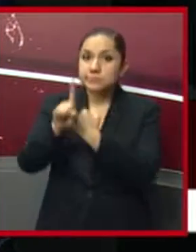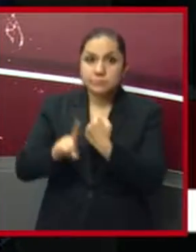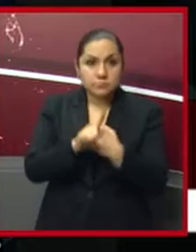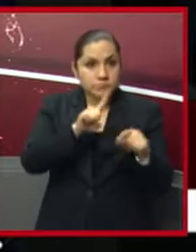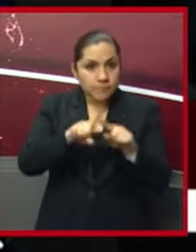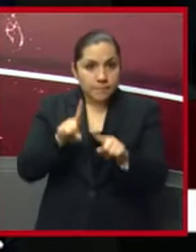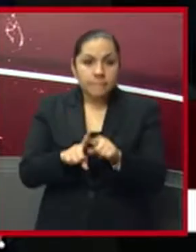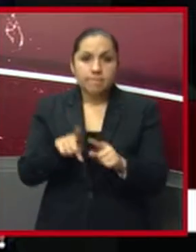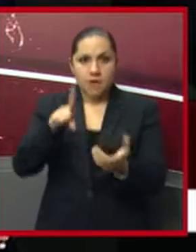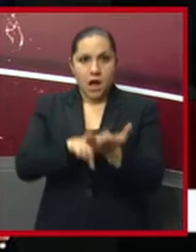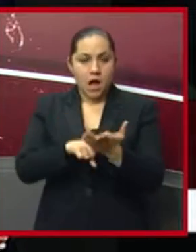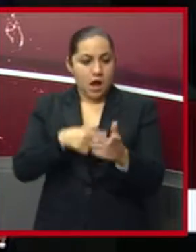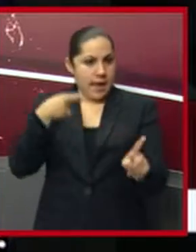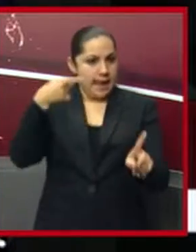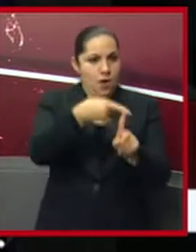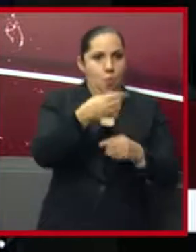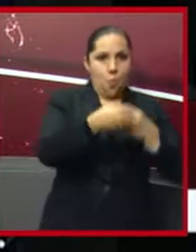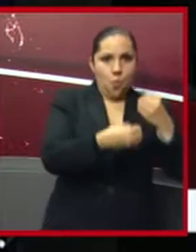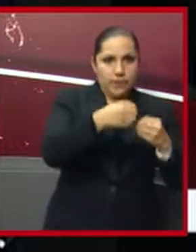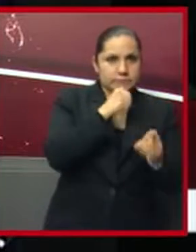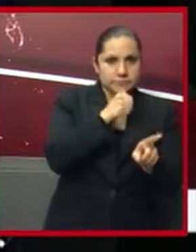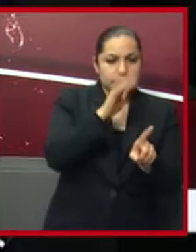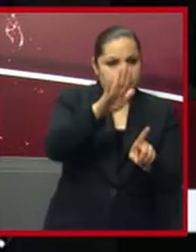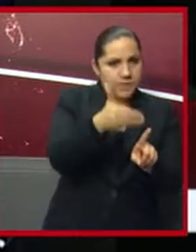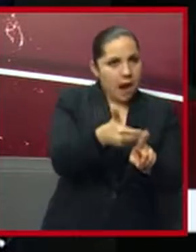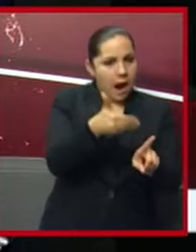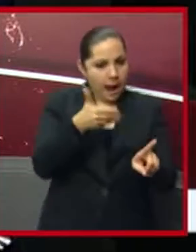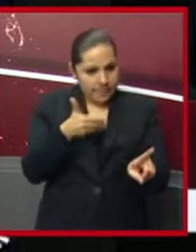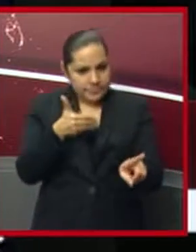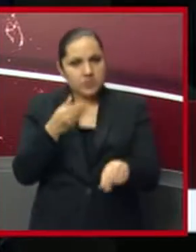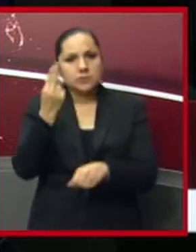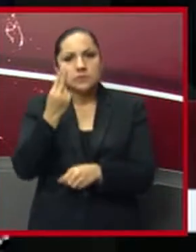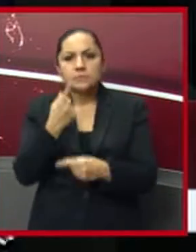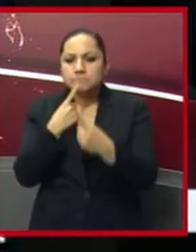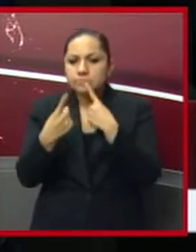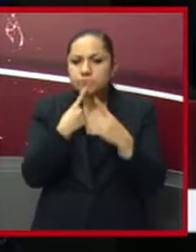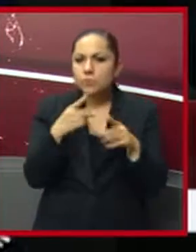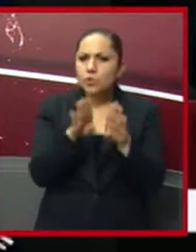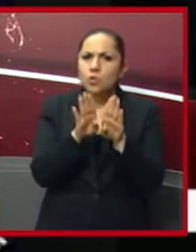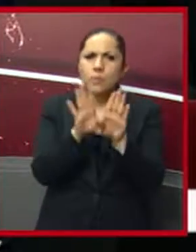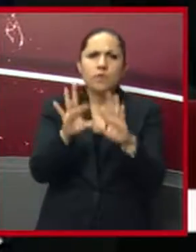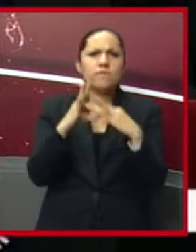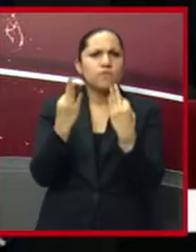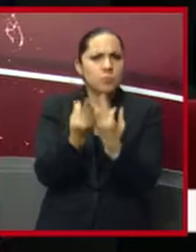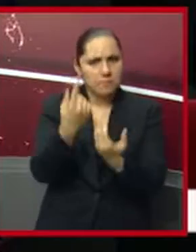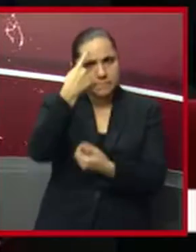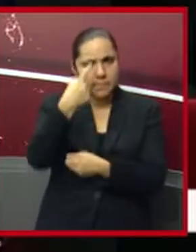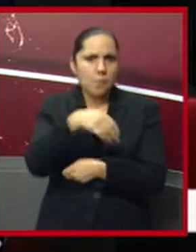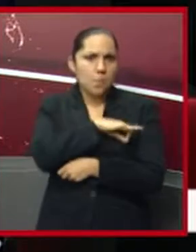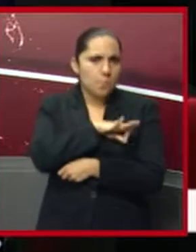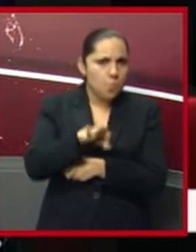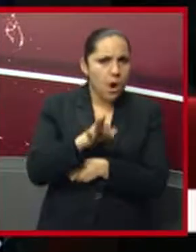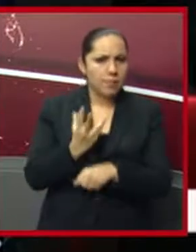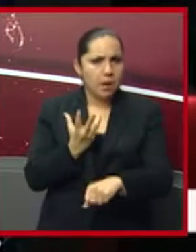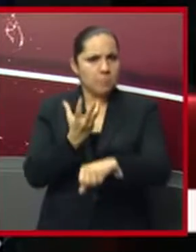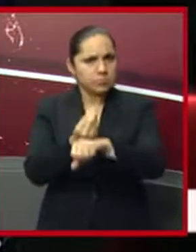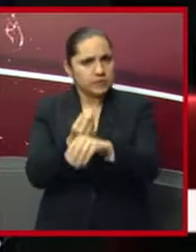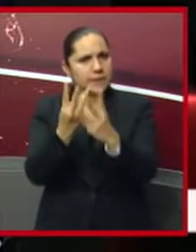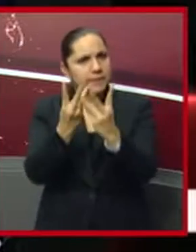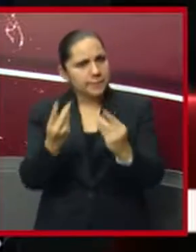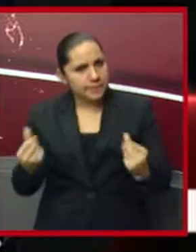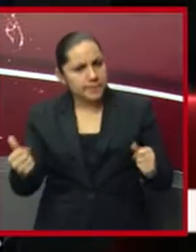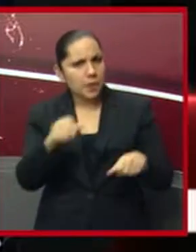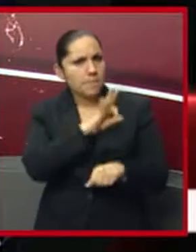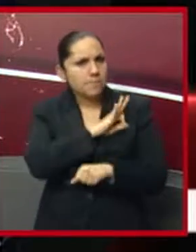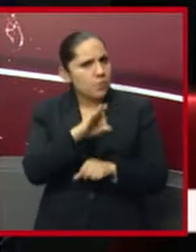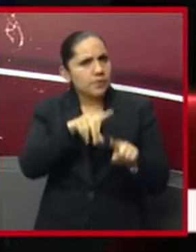ponerle al ciudadano en sus manos alternativas para que pueda conciliarse entre la propia sociedad a través de un medio